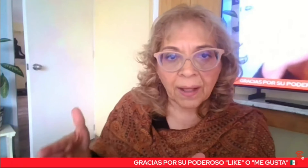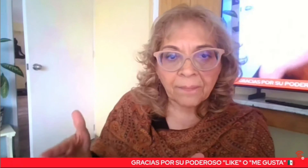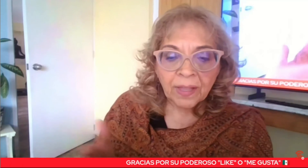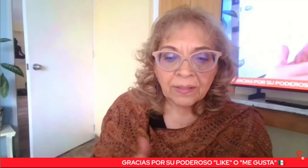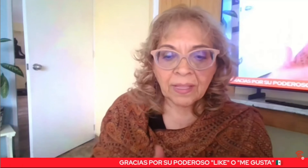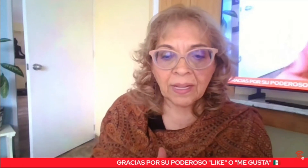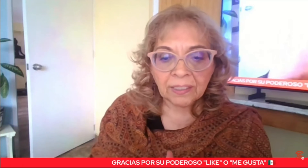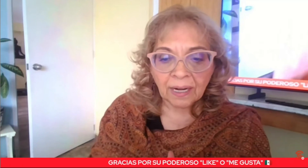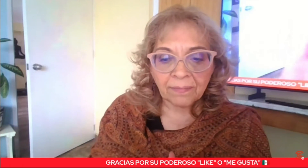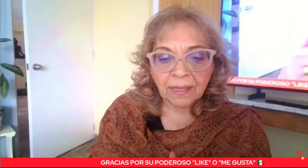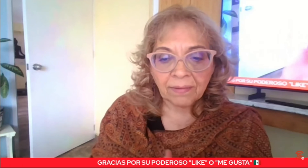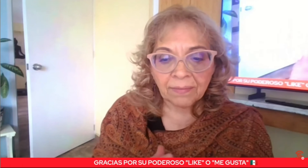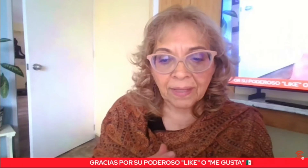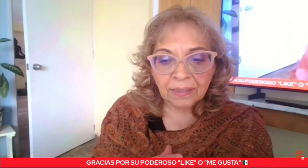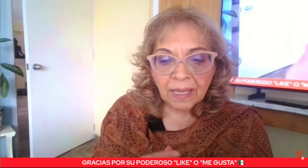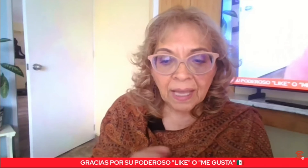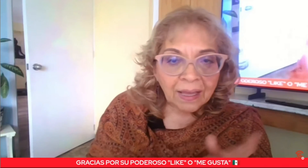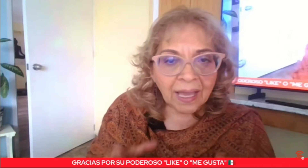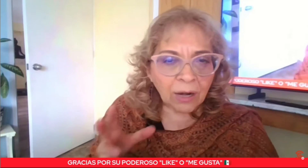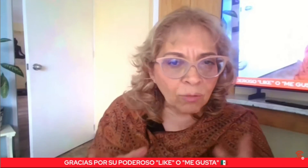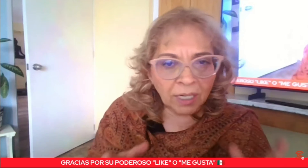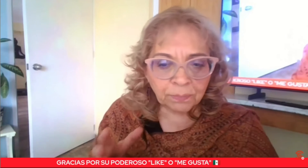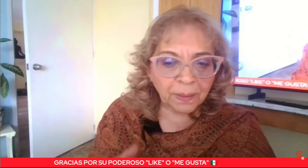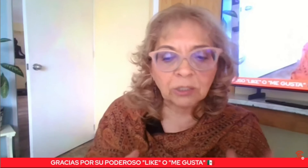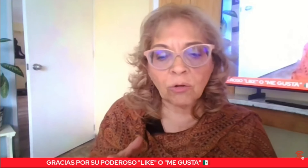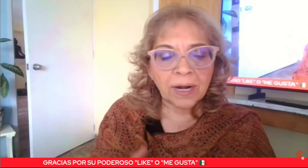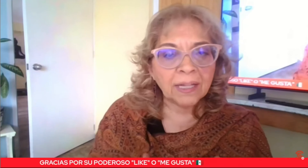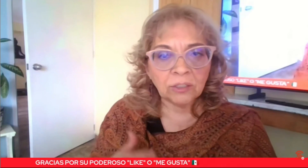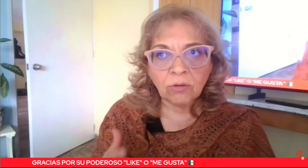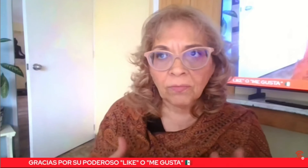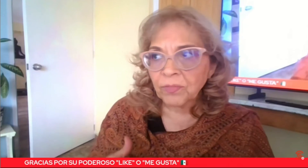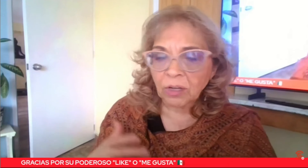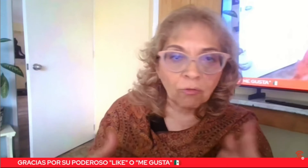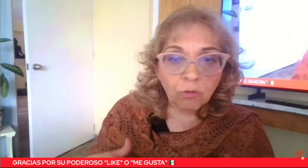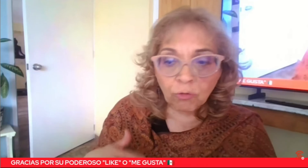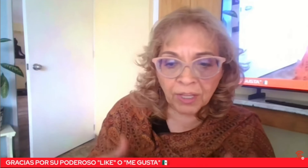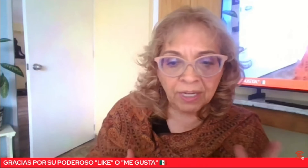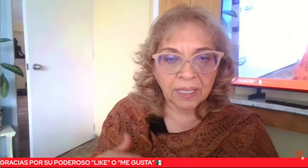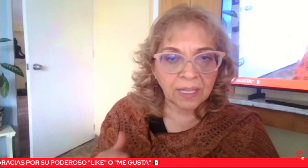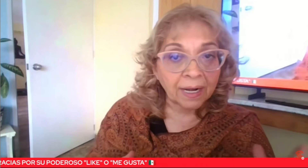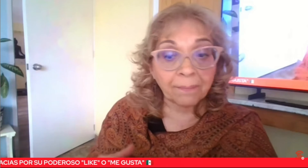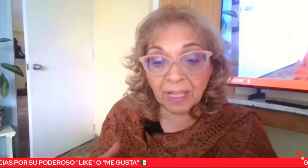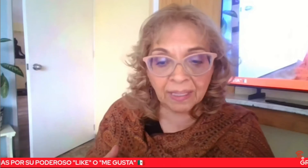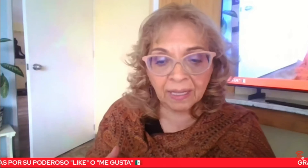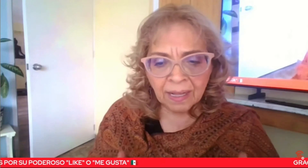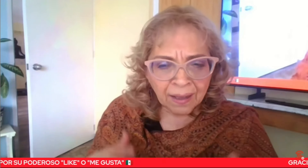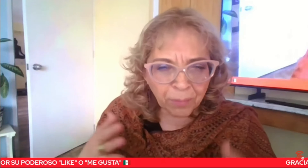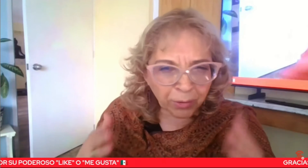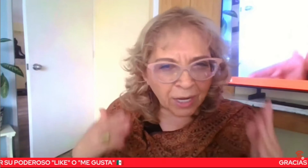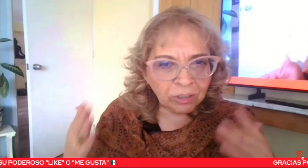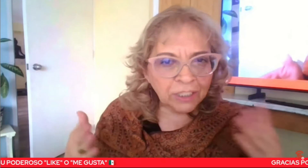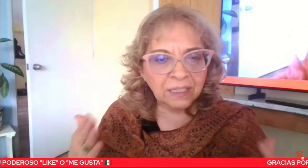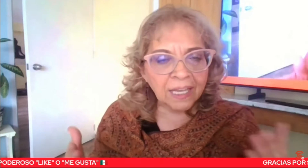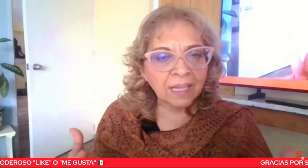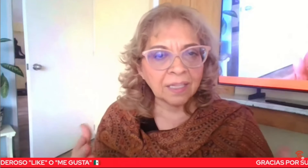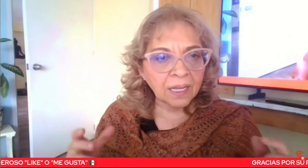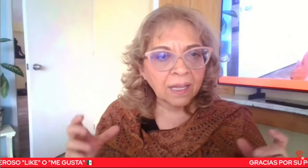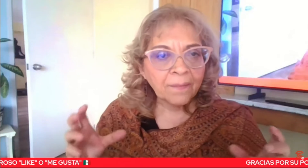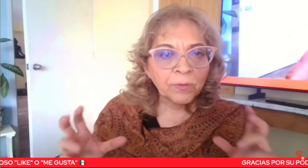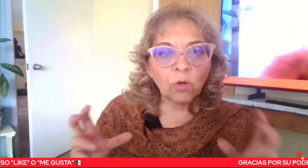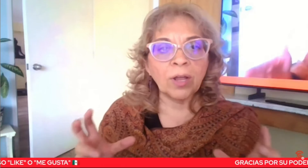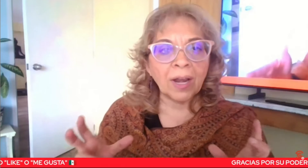la derecha, lamentablemente, que algunas personas, ¿no?, se confunden y repiten porque no se